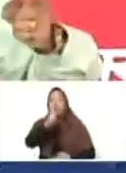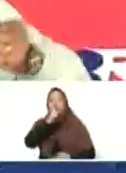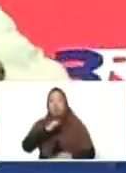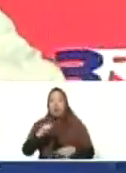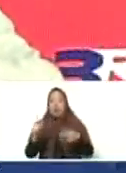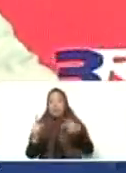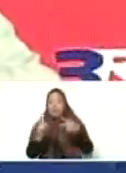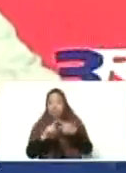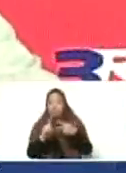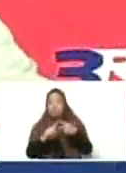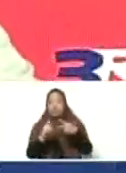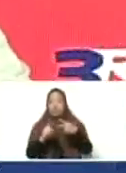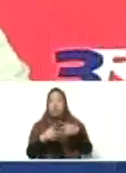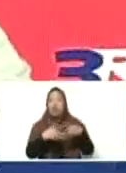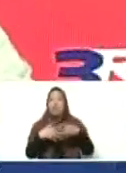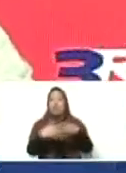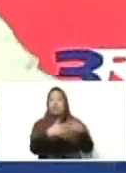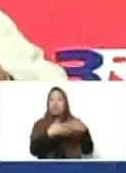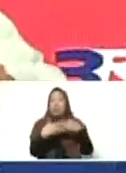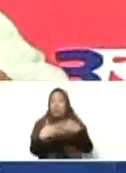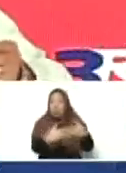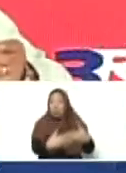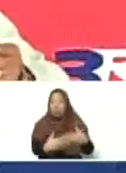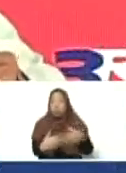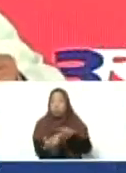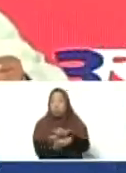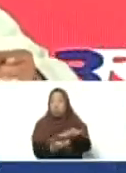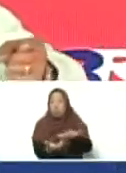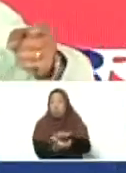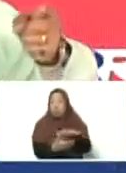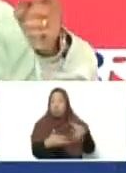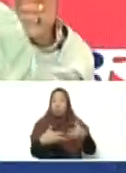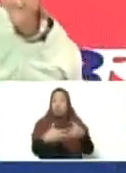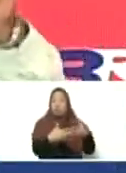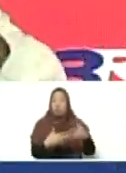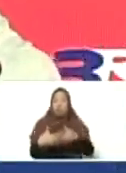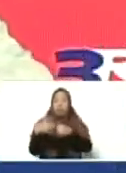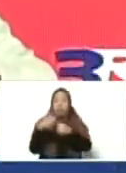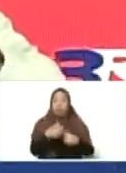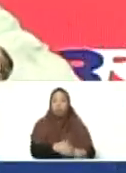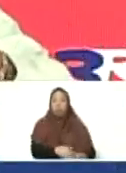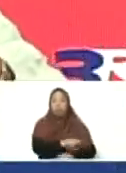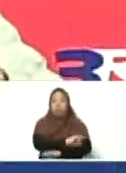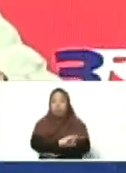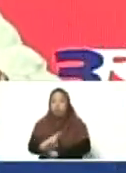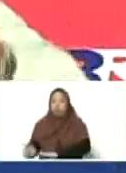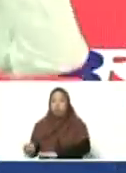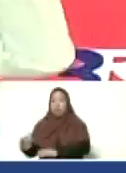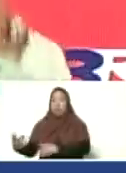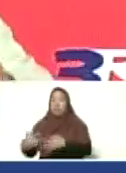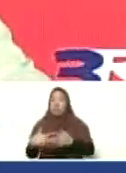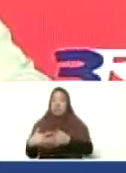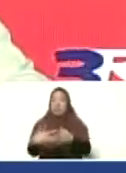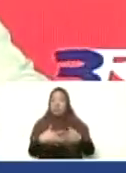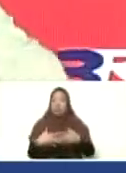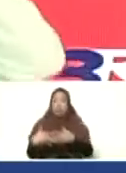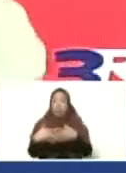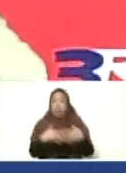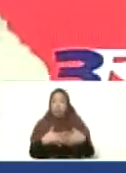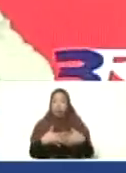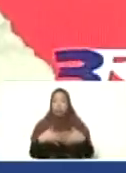el imperialismo a la persecución y a los embates del capitalismo resistir